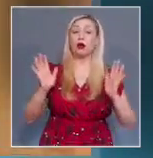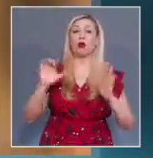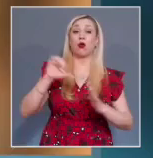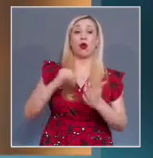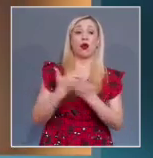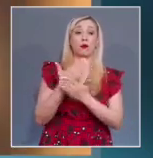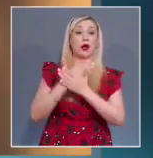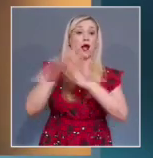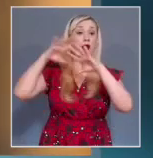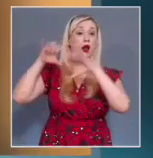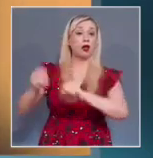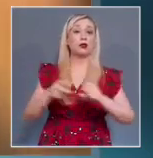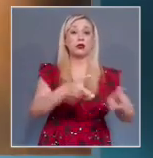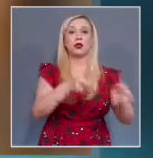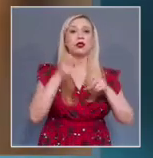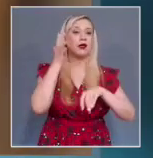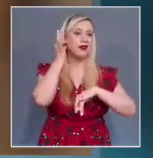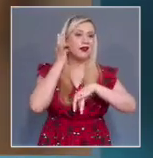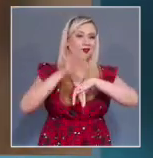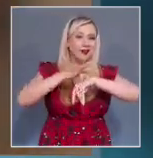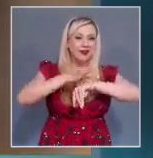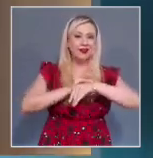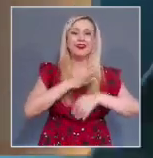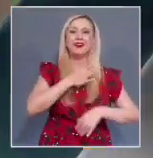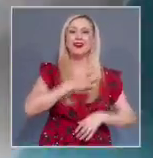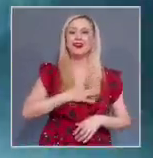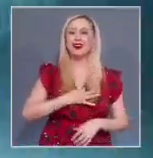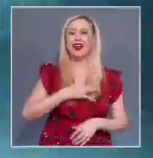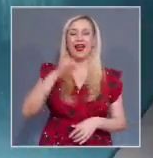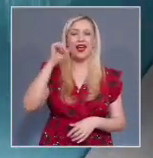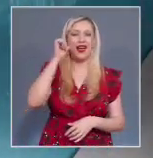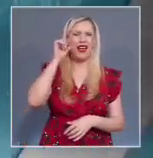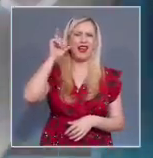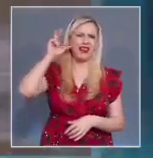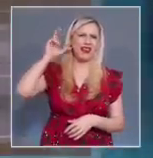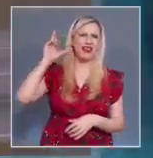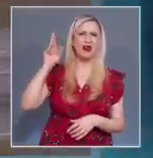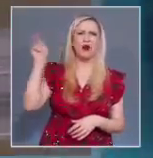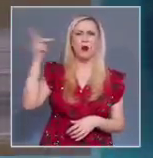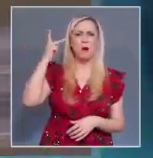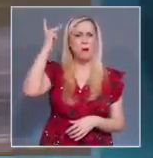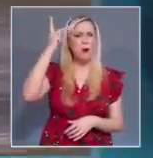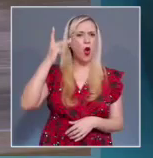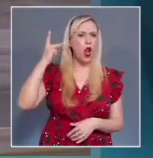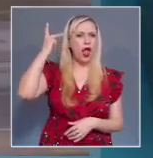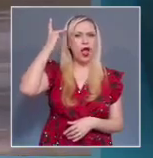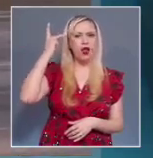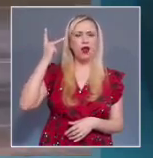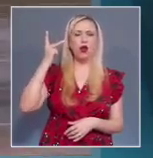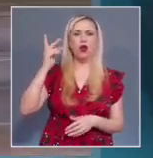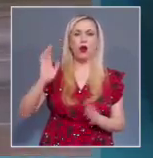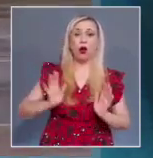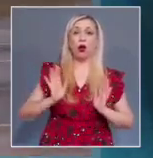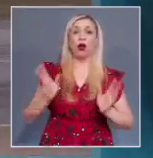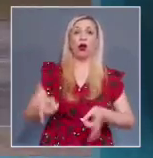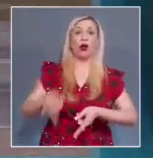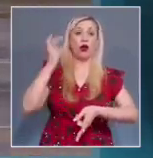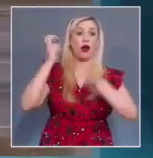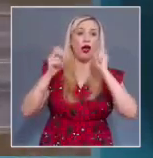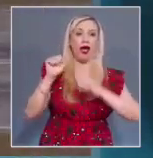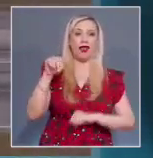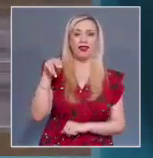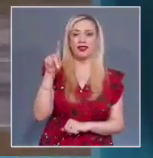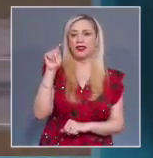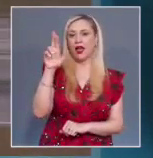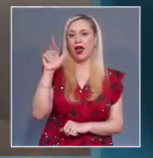una joyería al interior de la Plaza Antara, en Polanco. La Secretaría de Infraestructura,